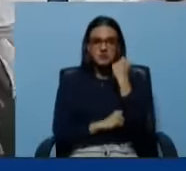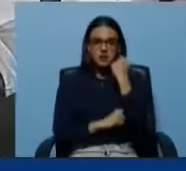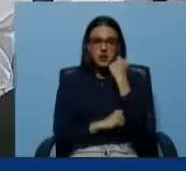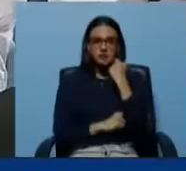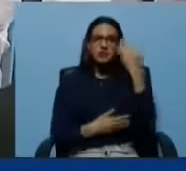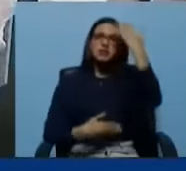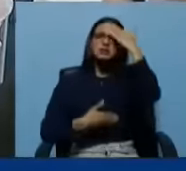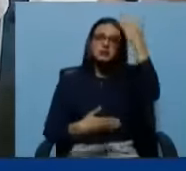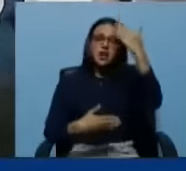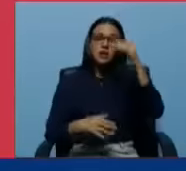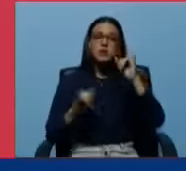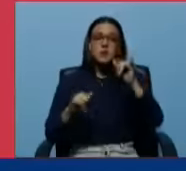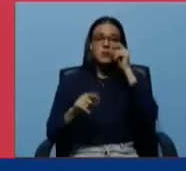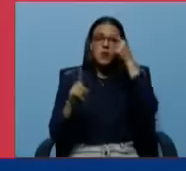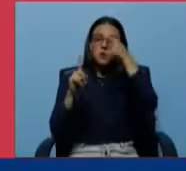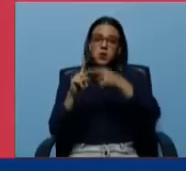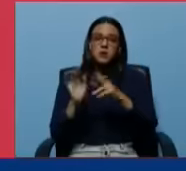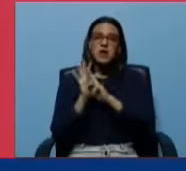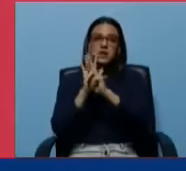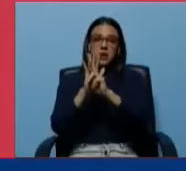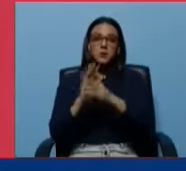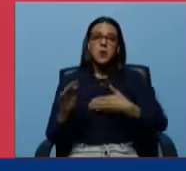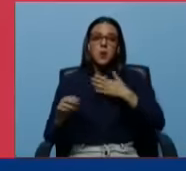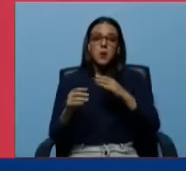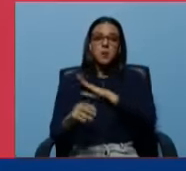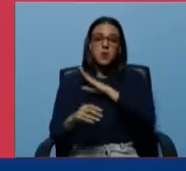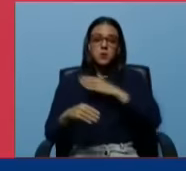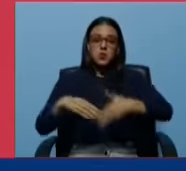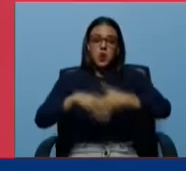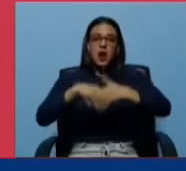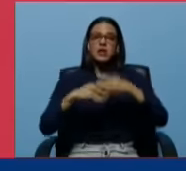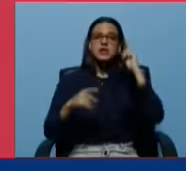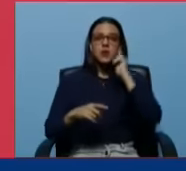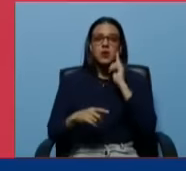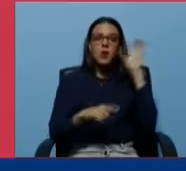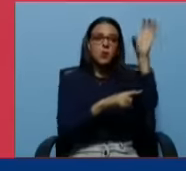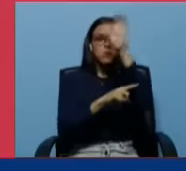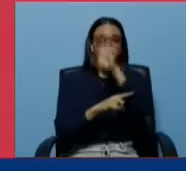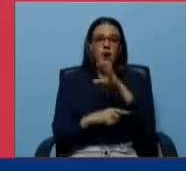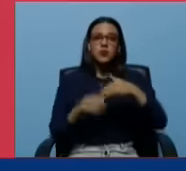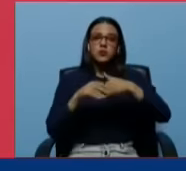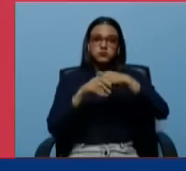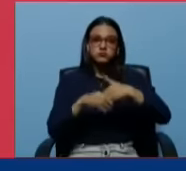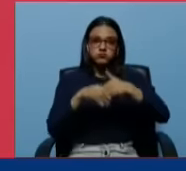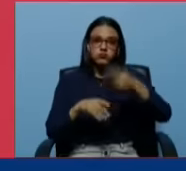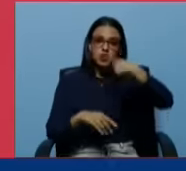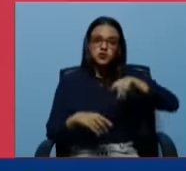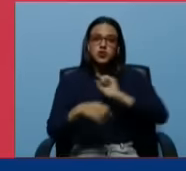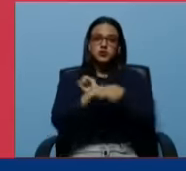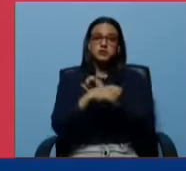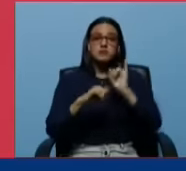Saludo al secretario general de la Alianza Bolivariana para los Pueblos de Nuestra América, ALBA,